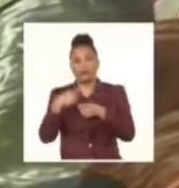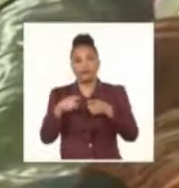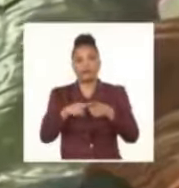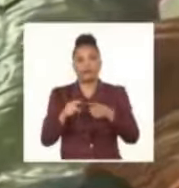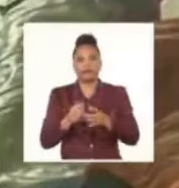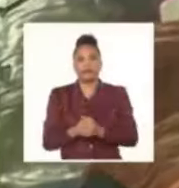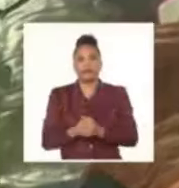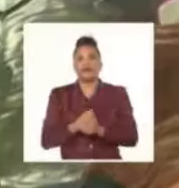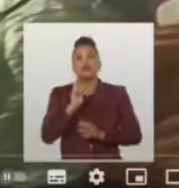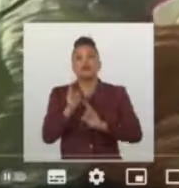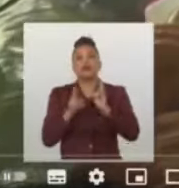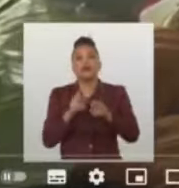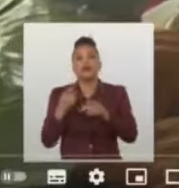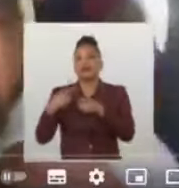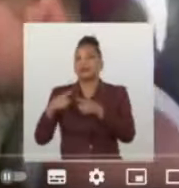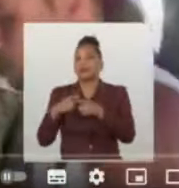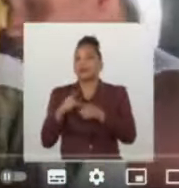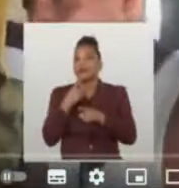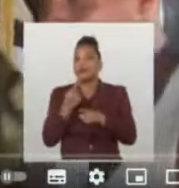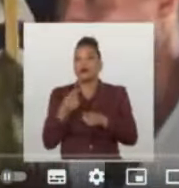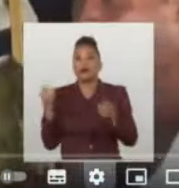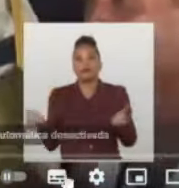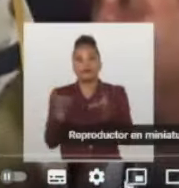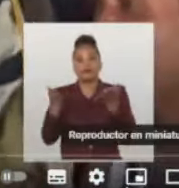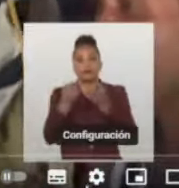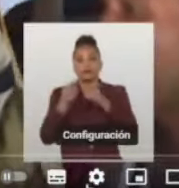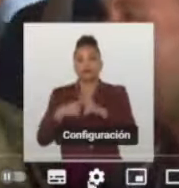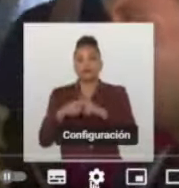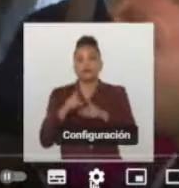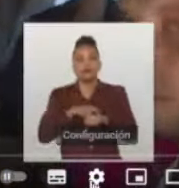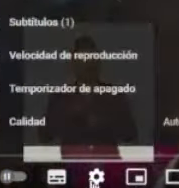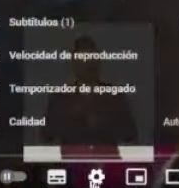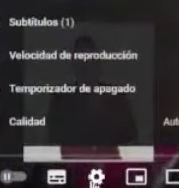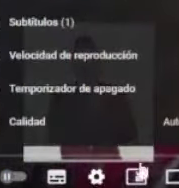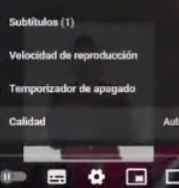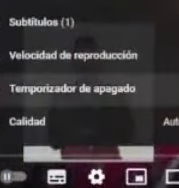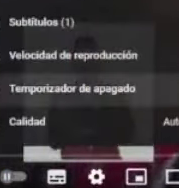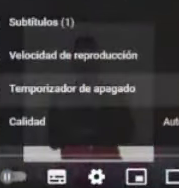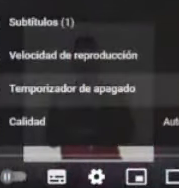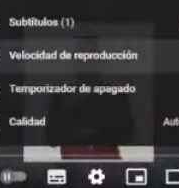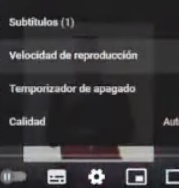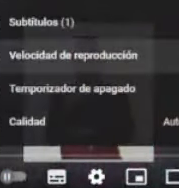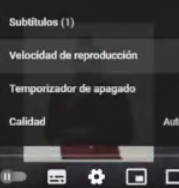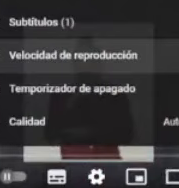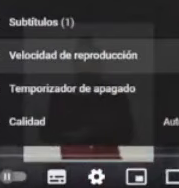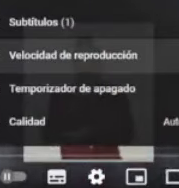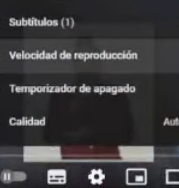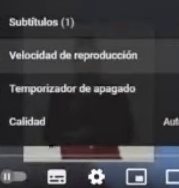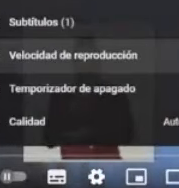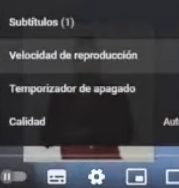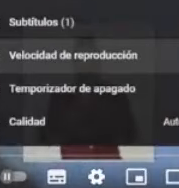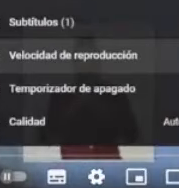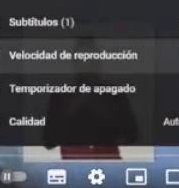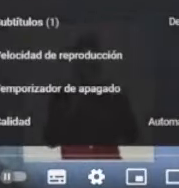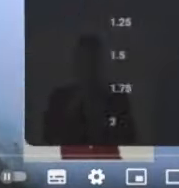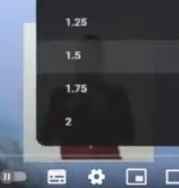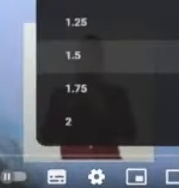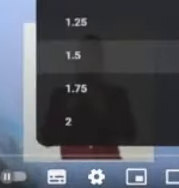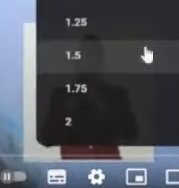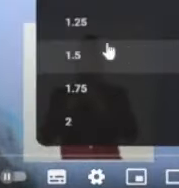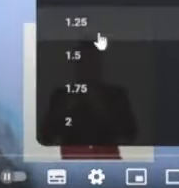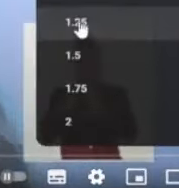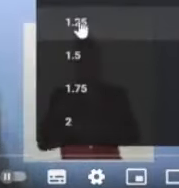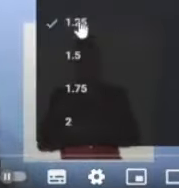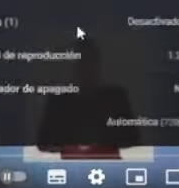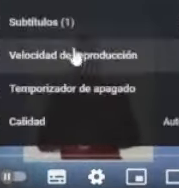se orientan asuntos que permiten la recuperación en el menor tiempo posible, con la certeza de que nadie quedará desamparado. Bien. En